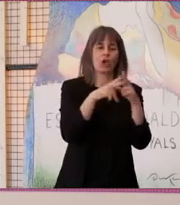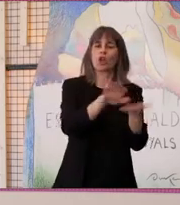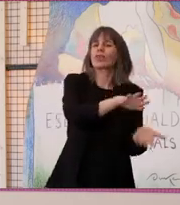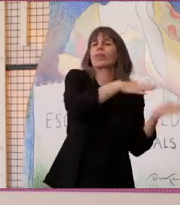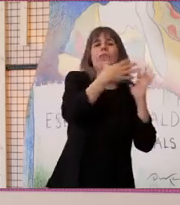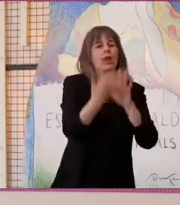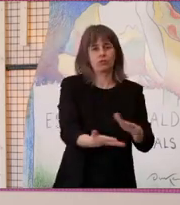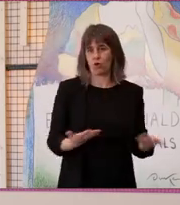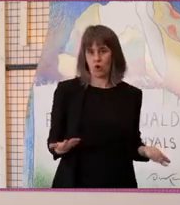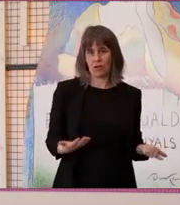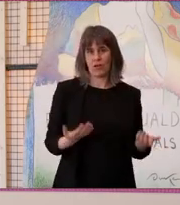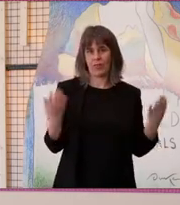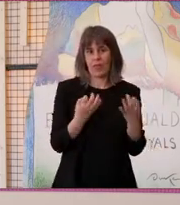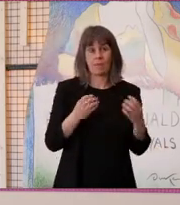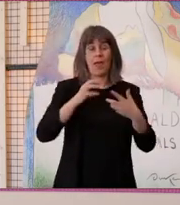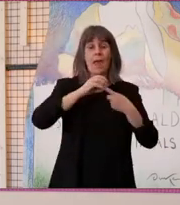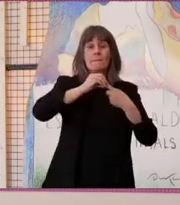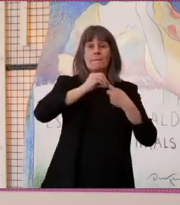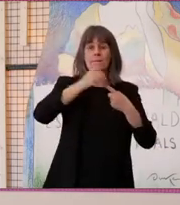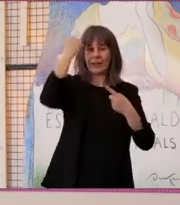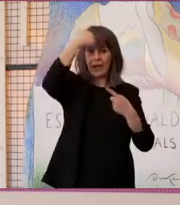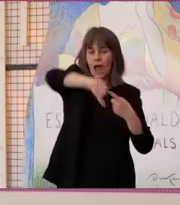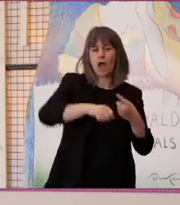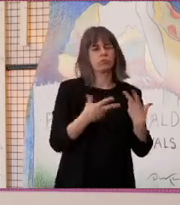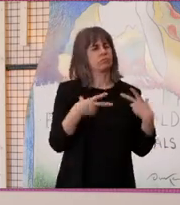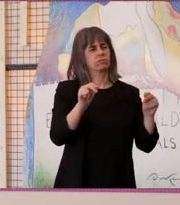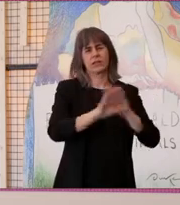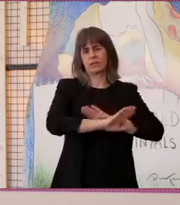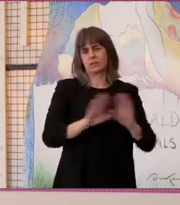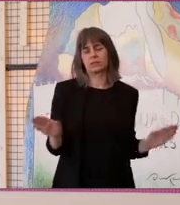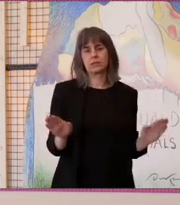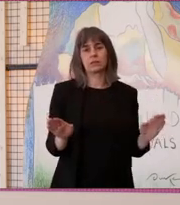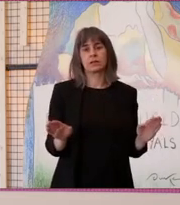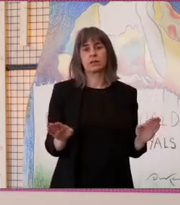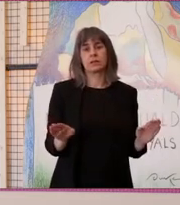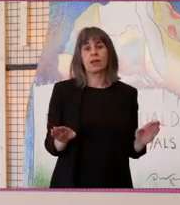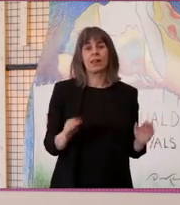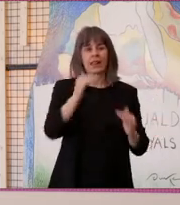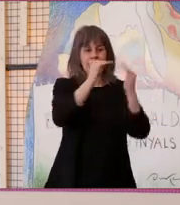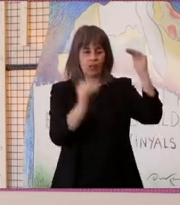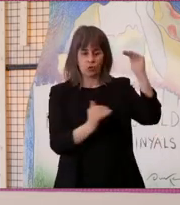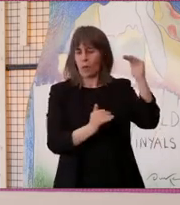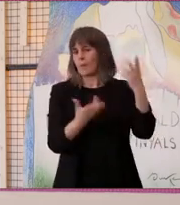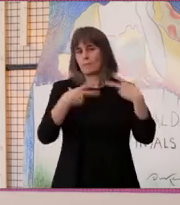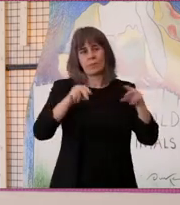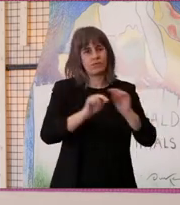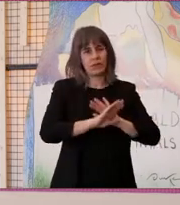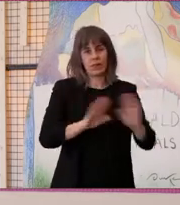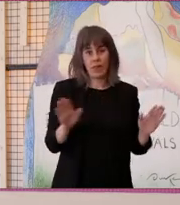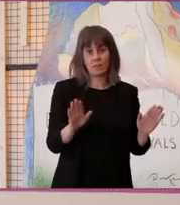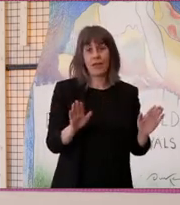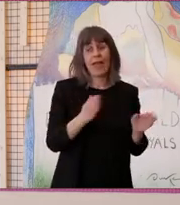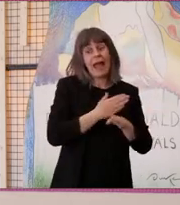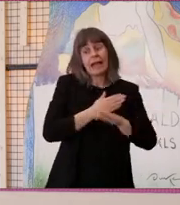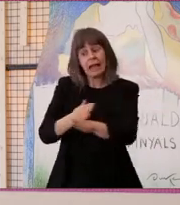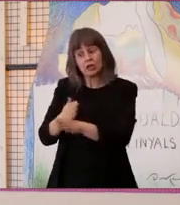quieren acabar con el patriarcado son las políticas que acá quieren pretenden acabar con la desigualdad los otros son políticas sociales